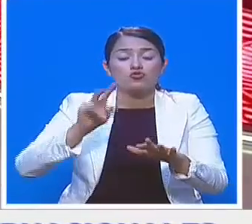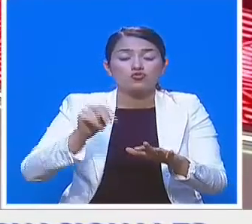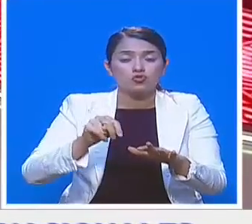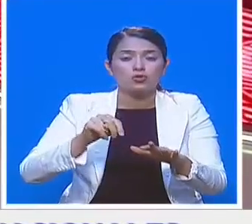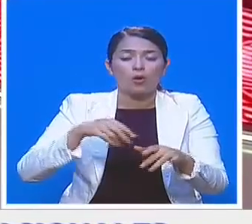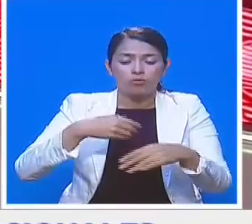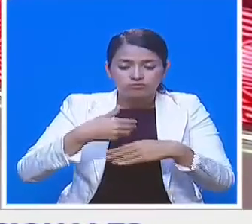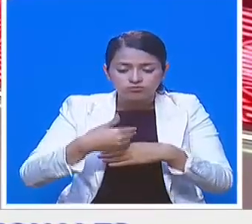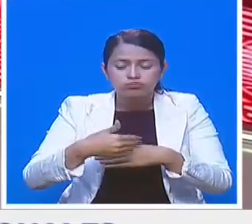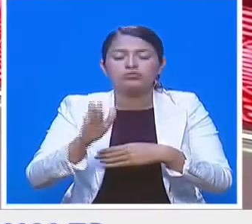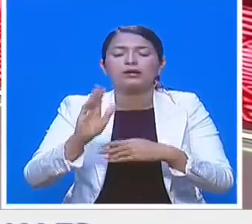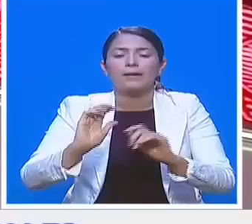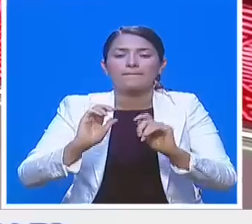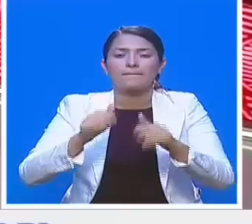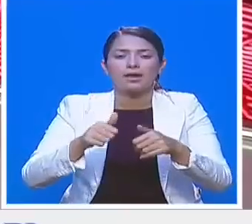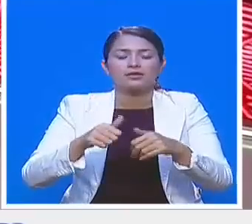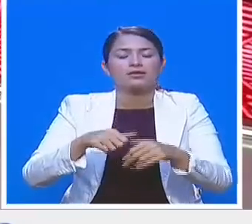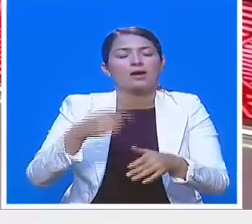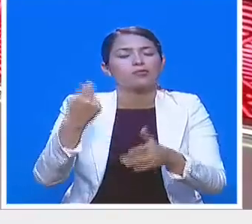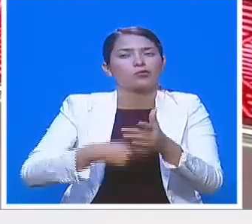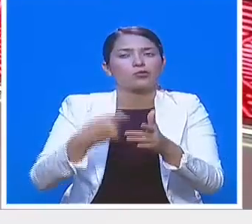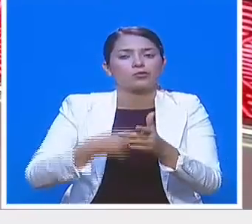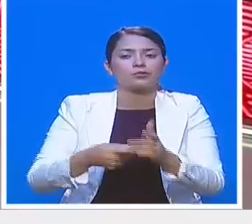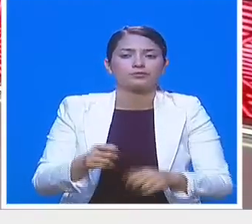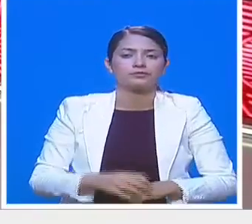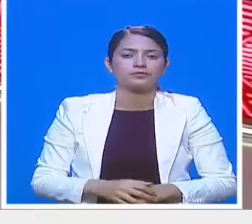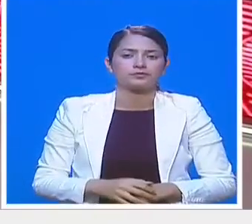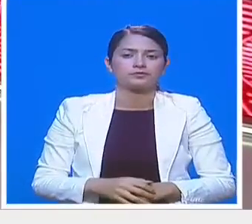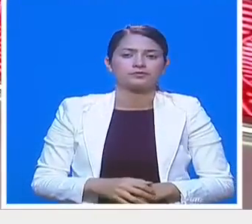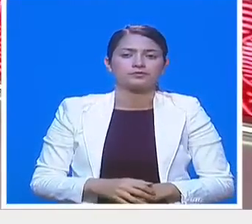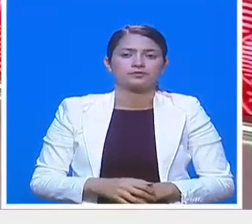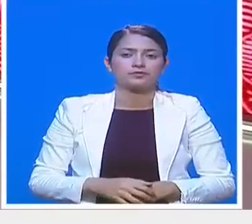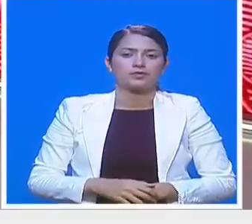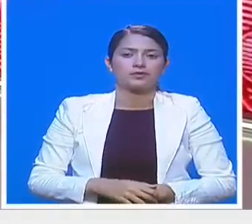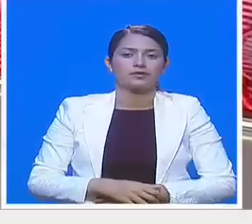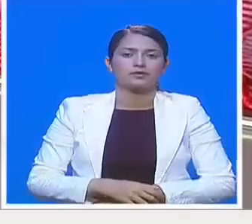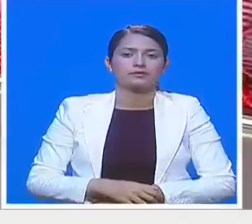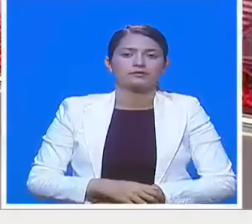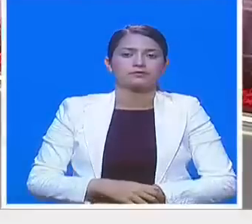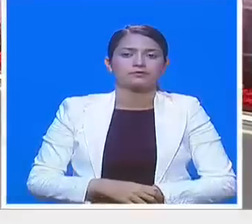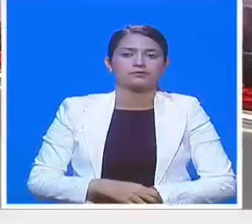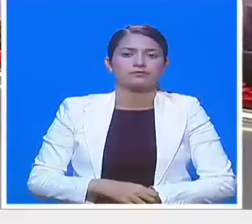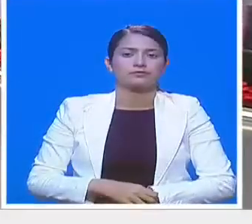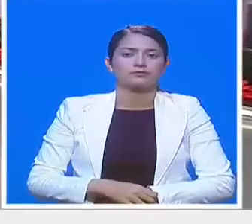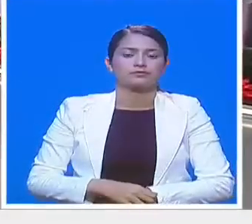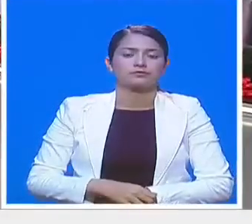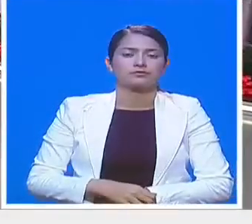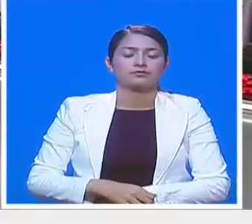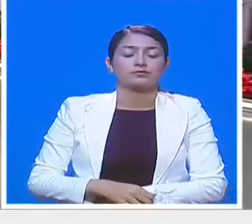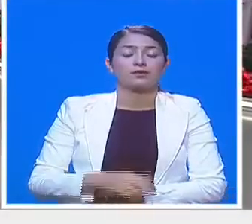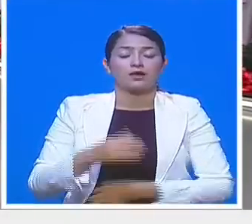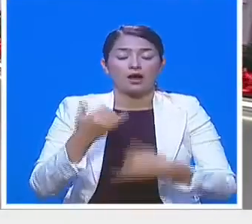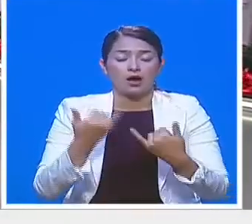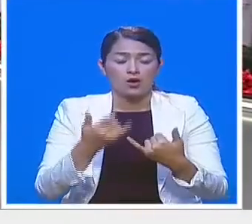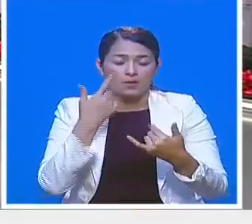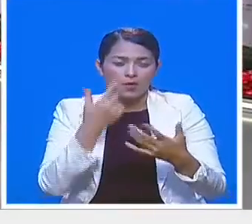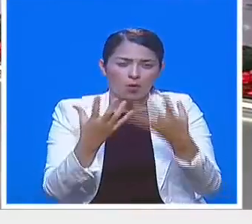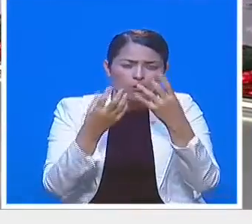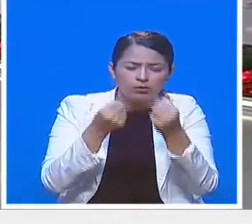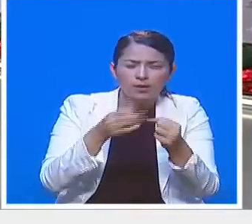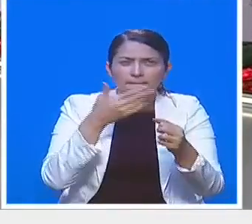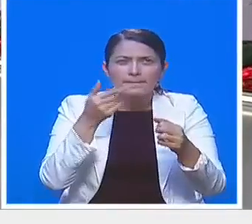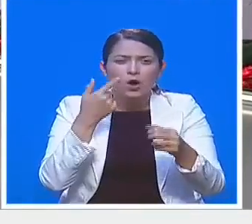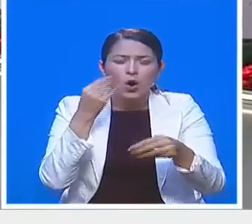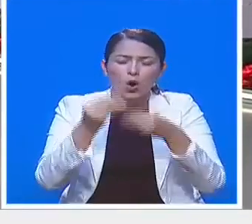el comunicado. Bueno, pero para comprender mejor esta orden emitida por el gobierno de Donald Trump, tenemos con nosotros